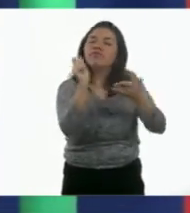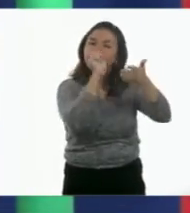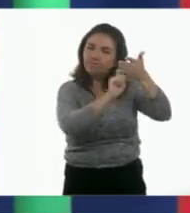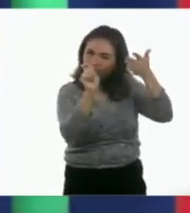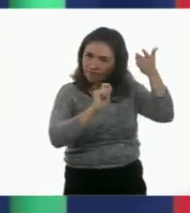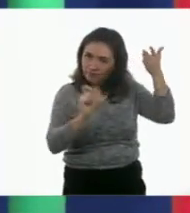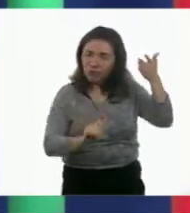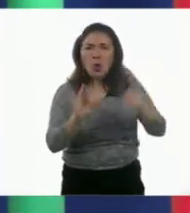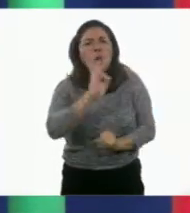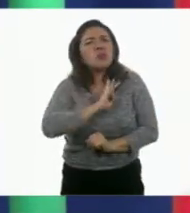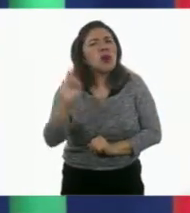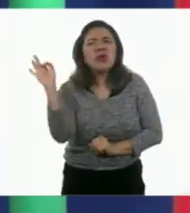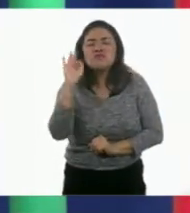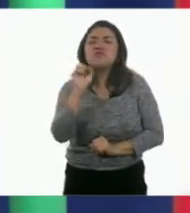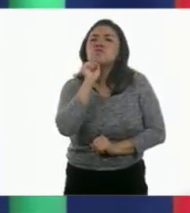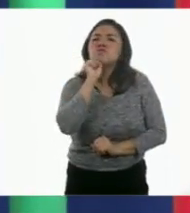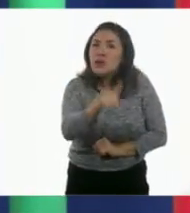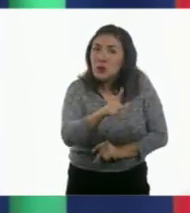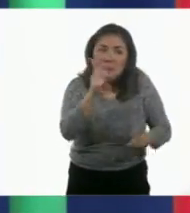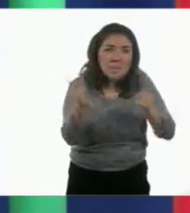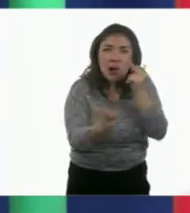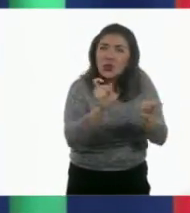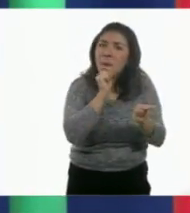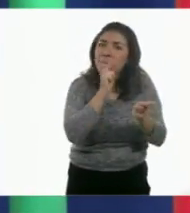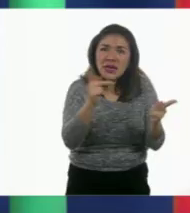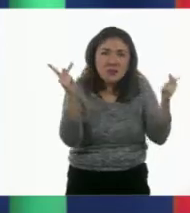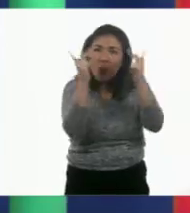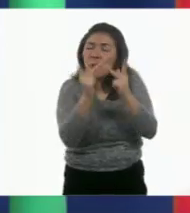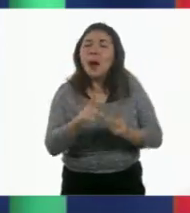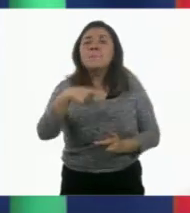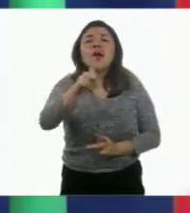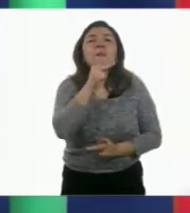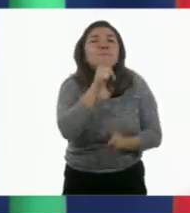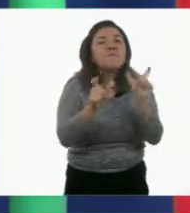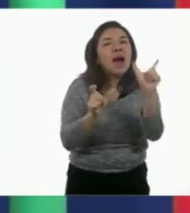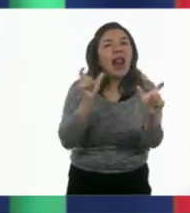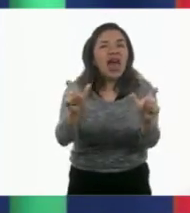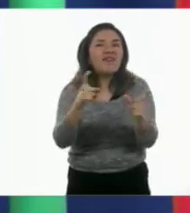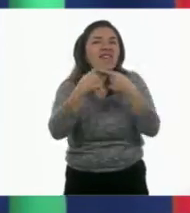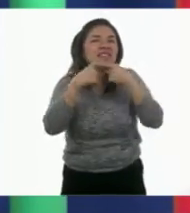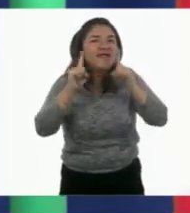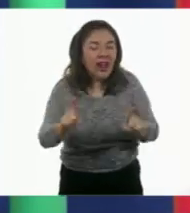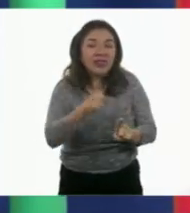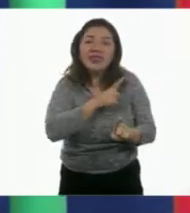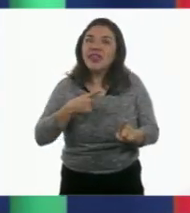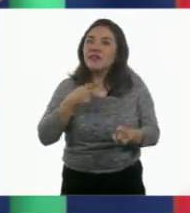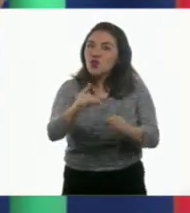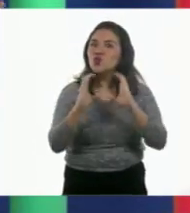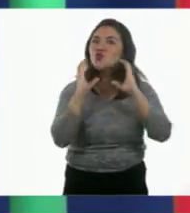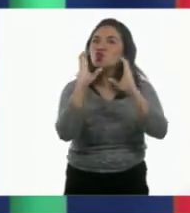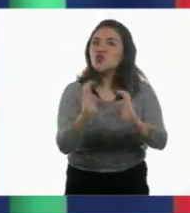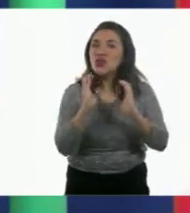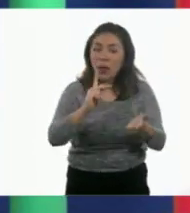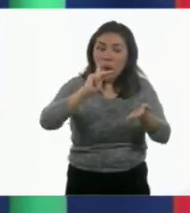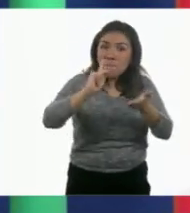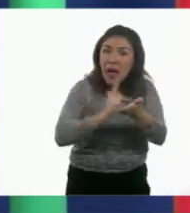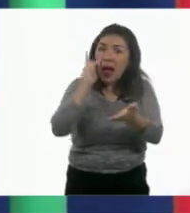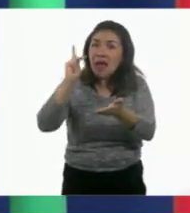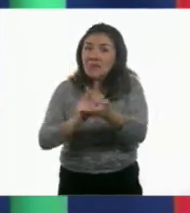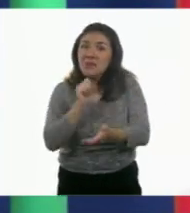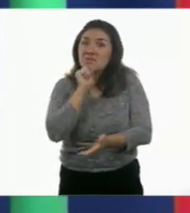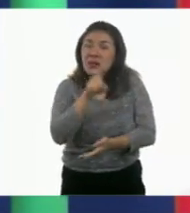Puede ser que preguntes lo mismo, pero con diferentes palabras. Entonces debes tener mucho cuidado de que no se repitan